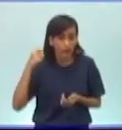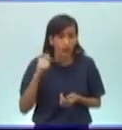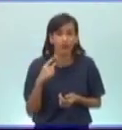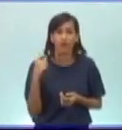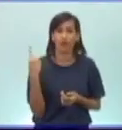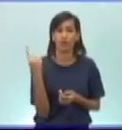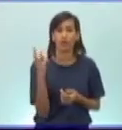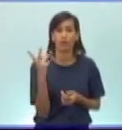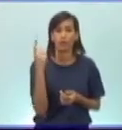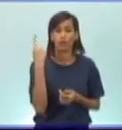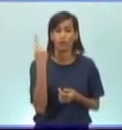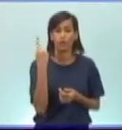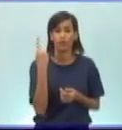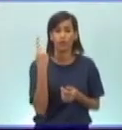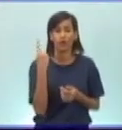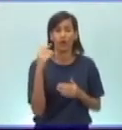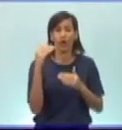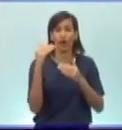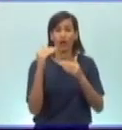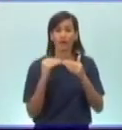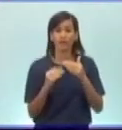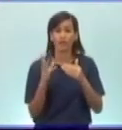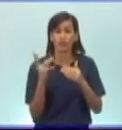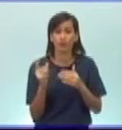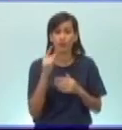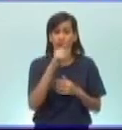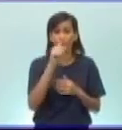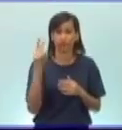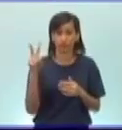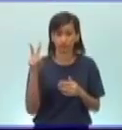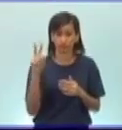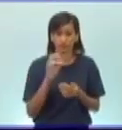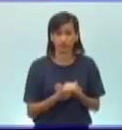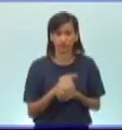1 hasta el número 12. Observemos.